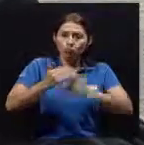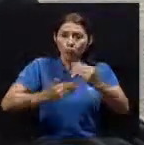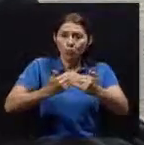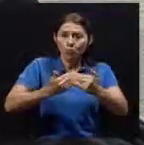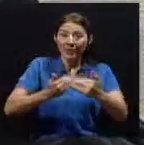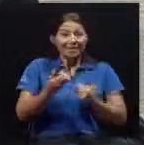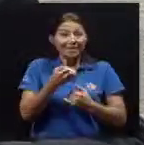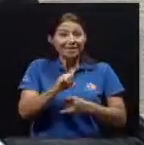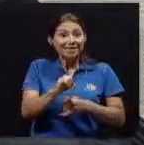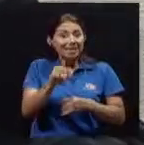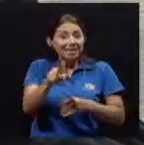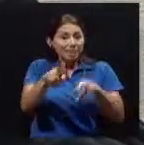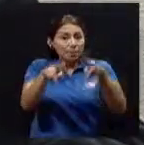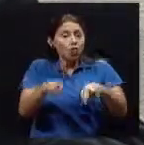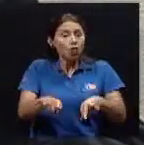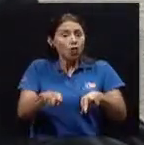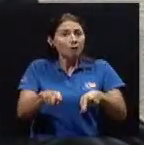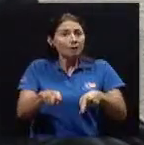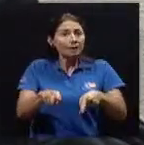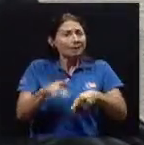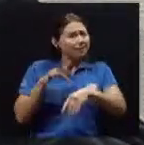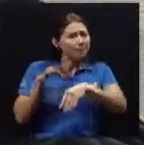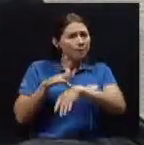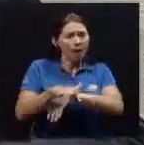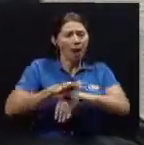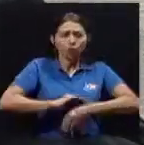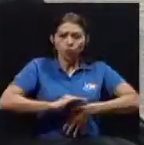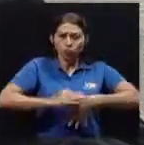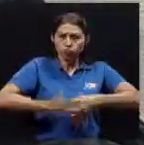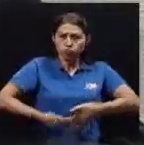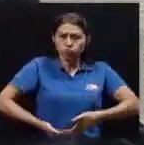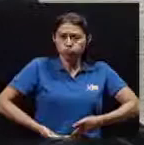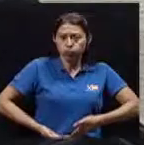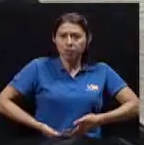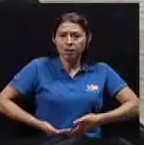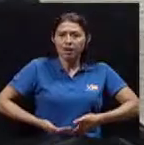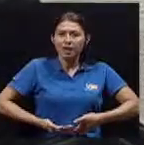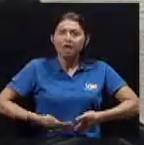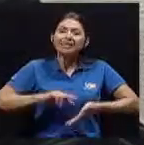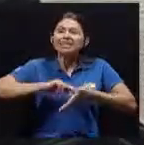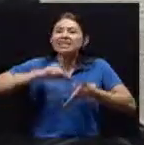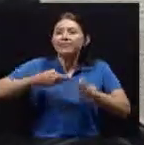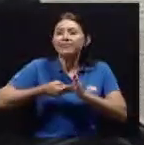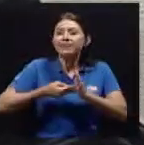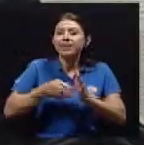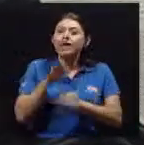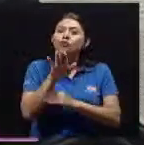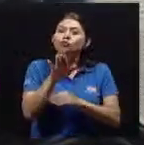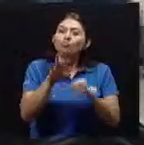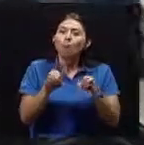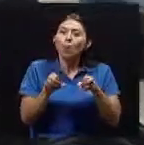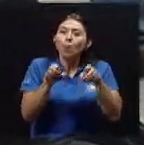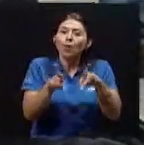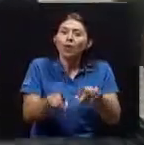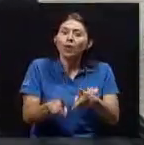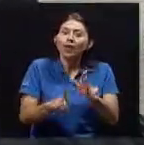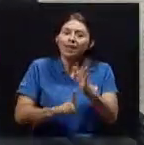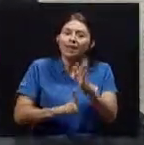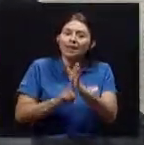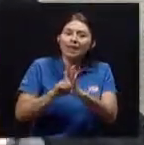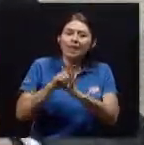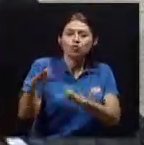un embarazo temprano, se ve truncada, digamos, por decirlo así, las posibilidades de